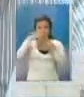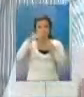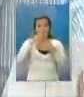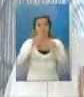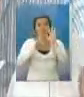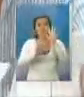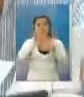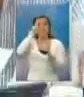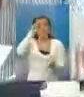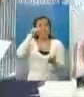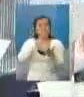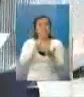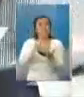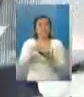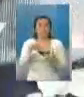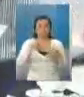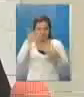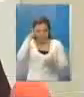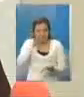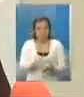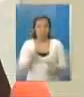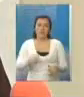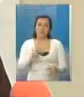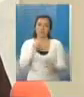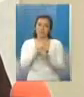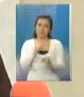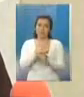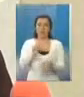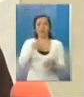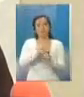de quetzales para el Estado, por una Guatemala en paz, Ben Kenshin y Rafael Ovalle.